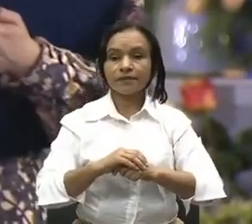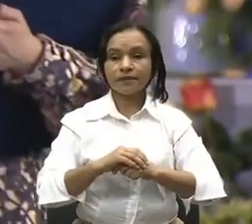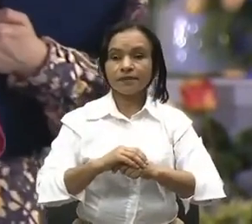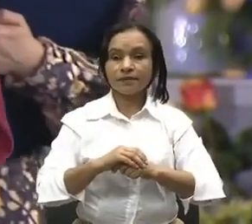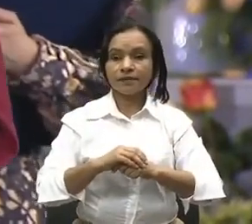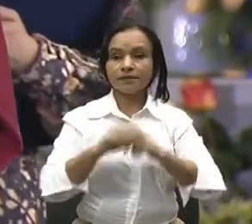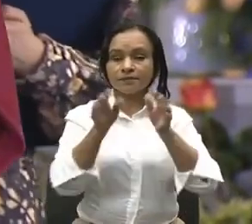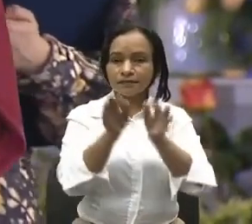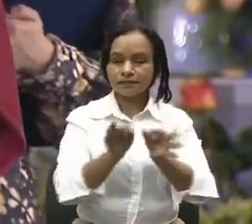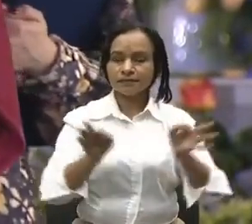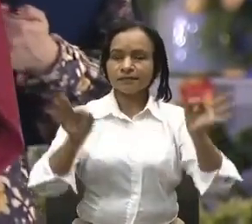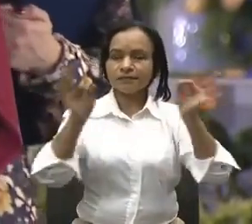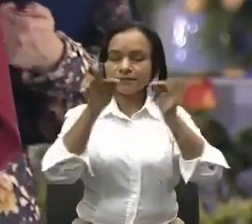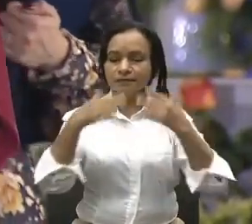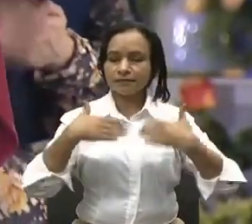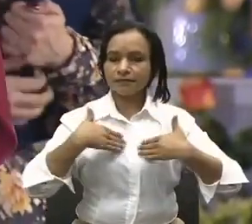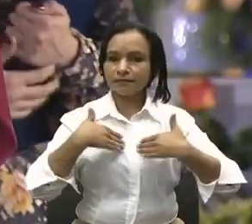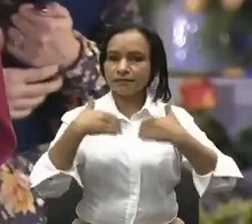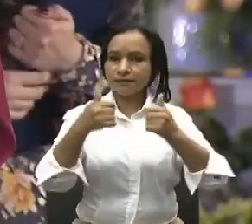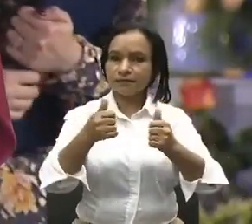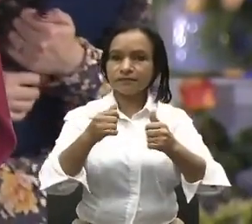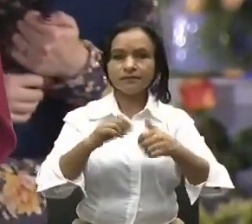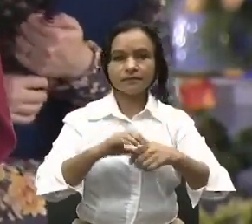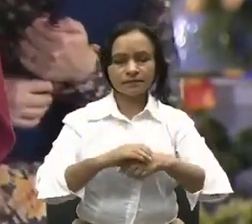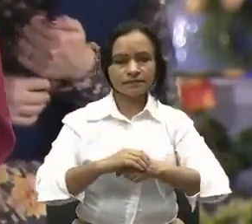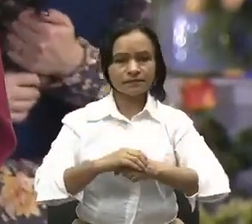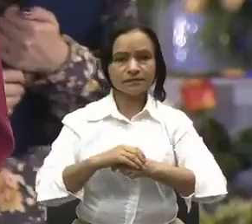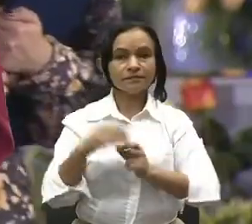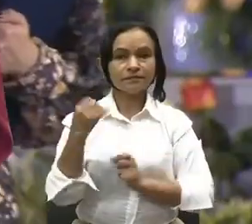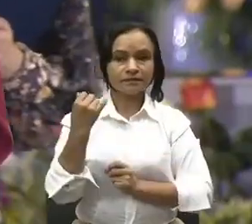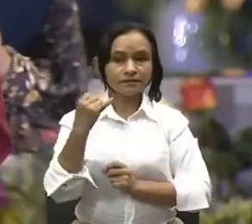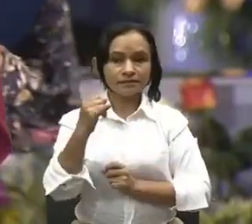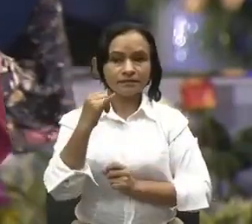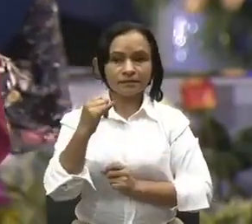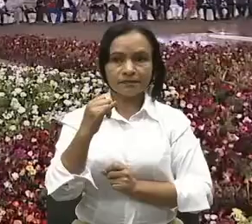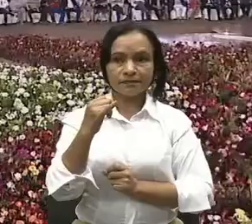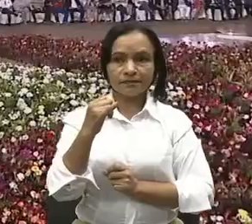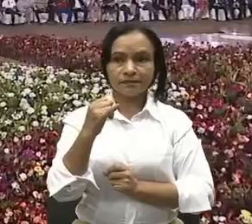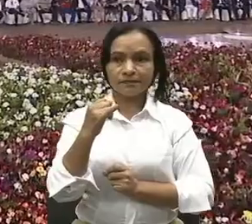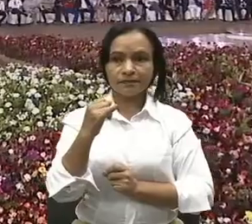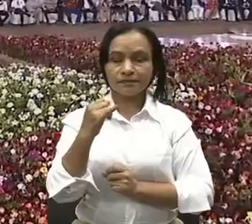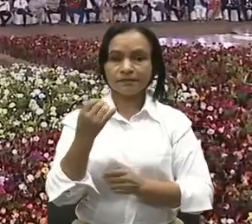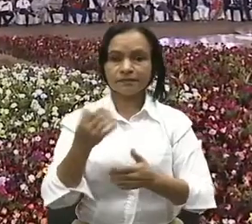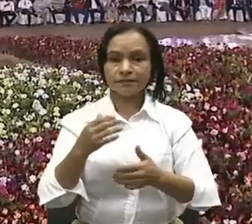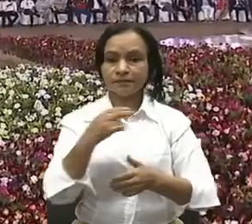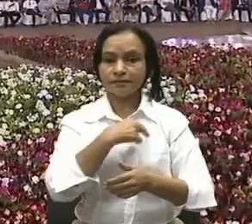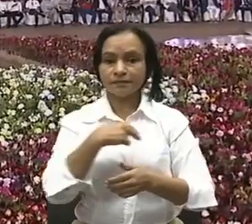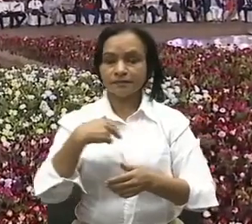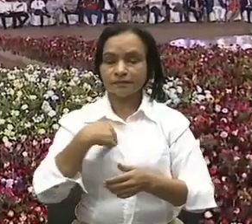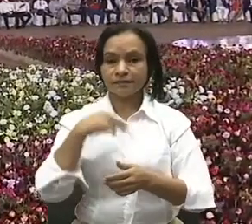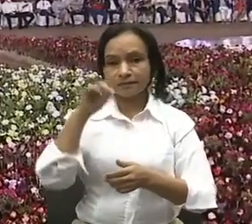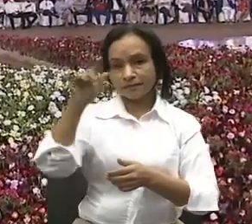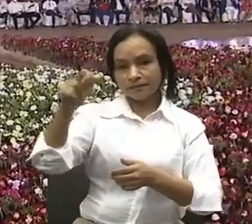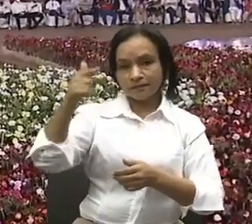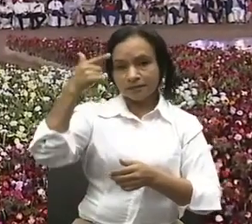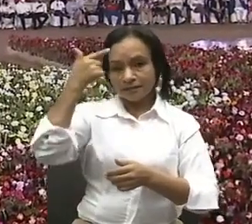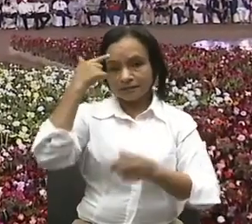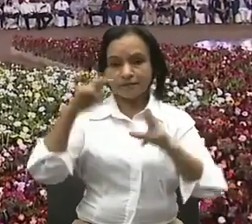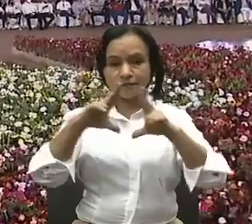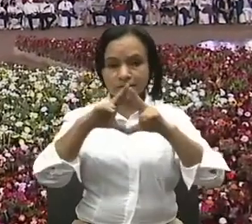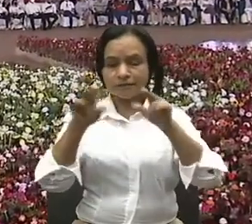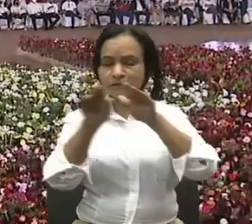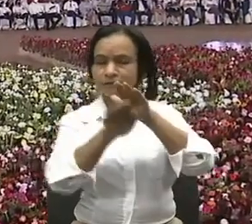Tan importante la salud. Sí, somos uno de los gobiernos que más